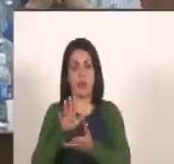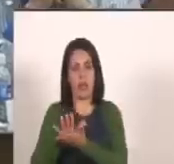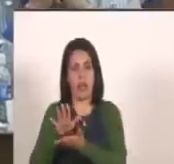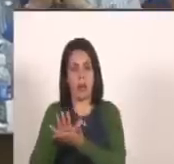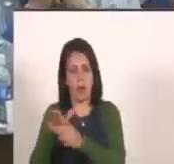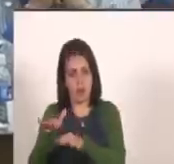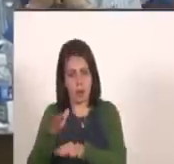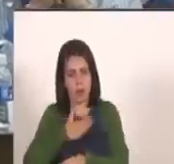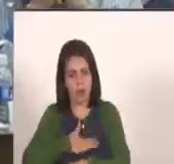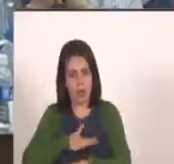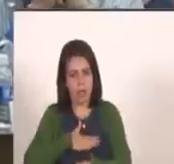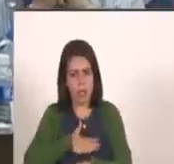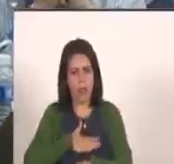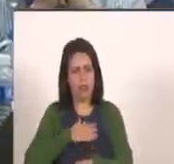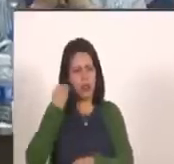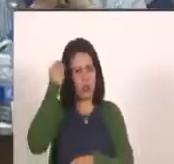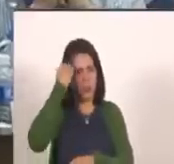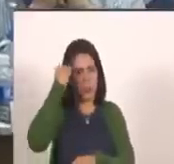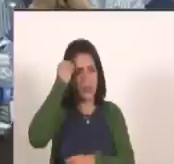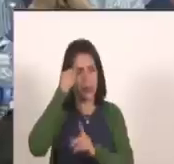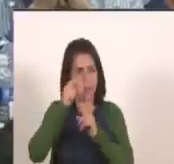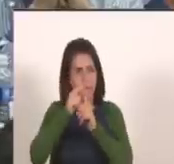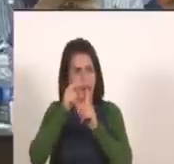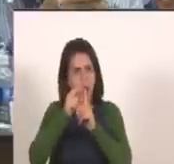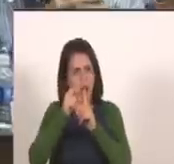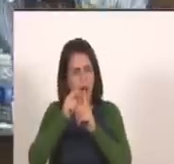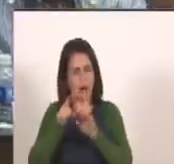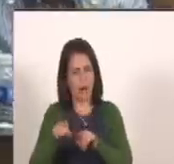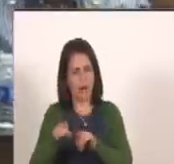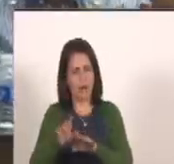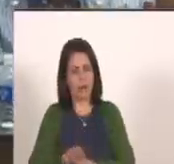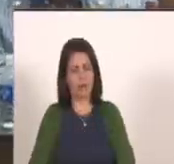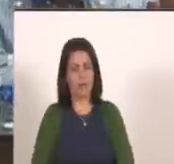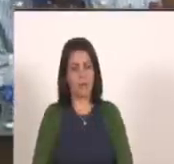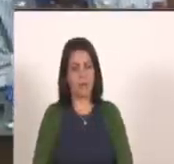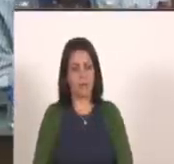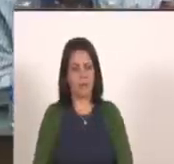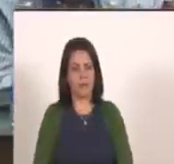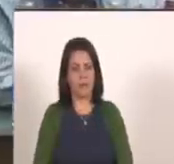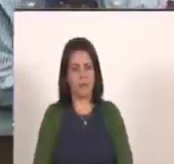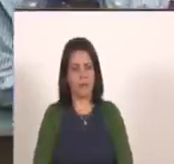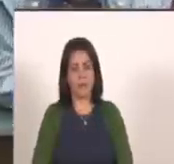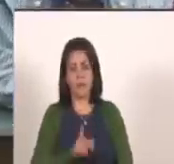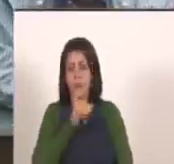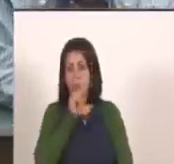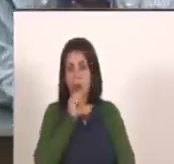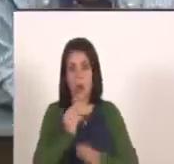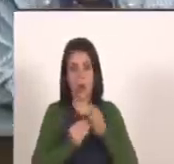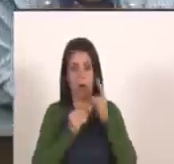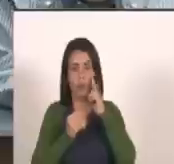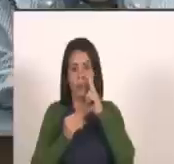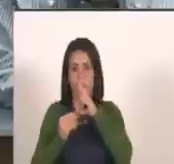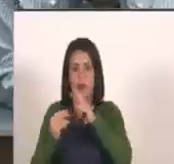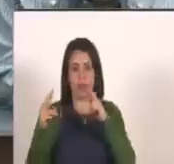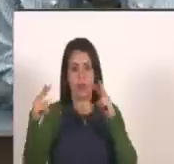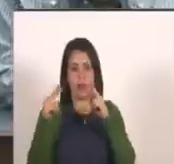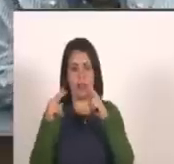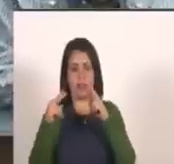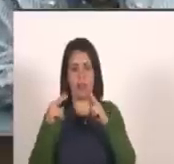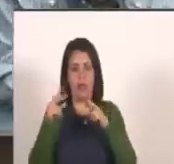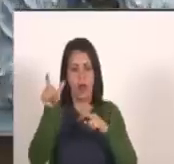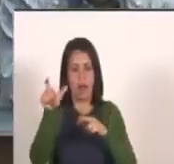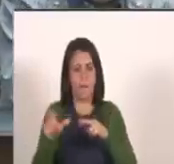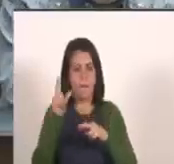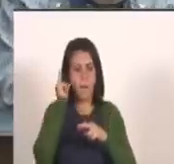calma y cordura. Déjame pensar las palabras. porque no tenía cómo mirarle el rostro a